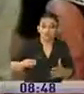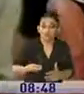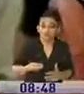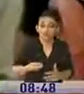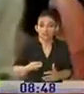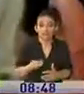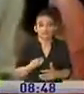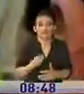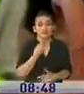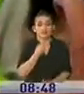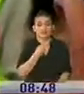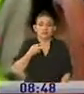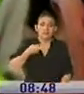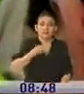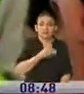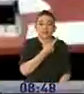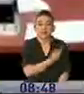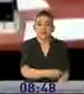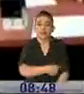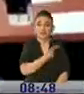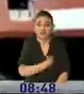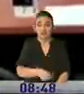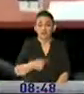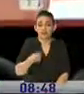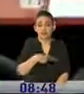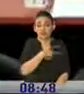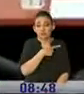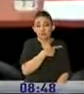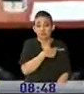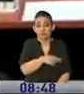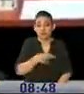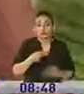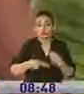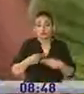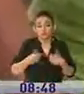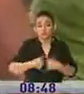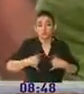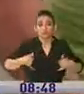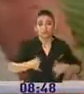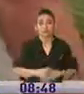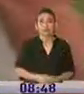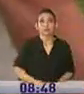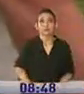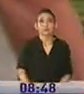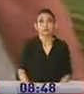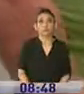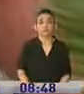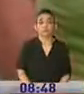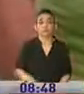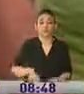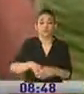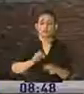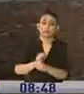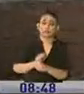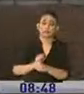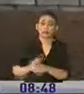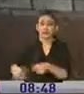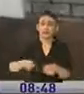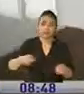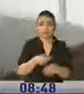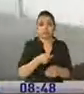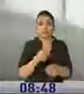lo cual supuestamente provocó heridas al propietario del negocio. Que en una se le soltó y a lo que se soltó fue que él salió y